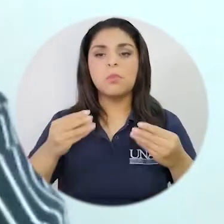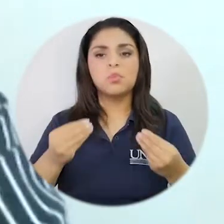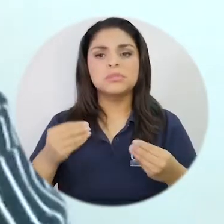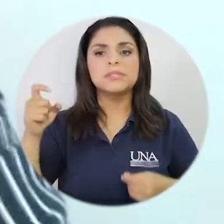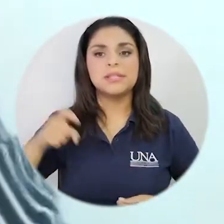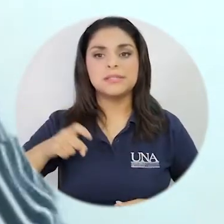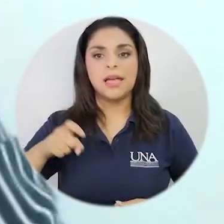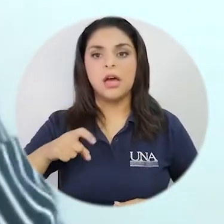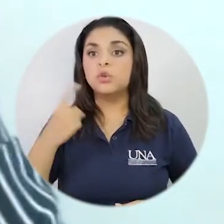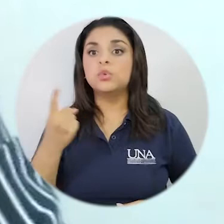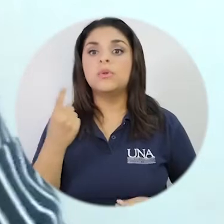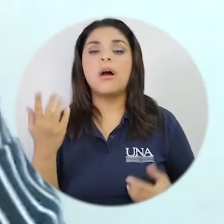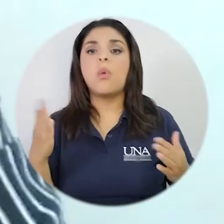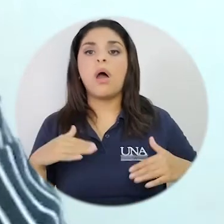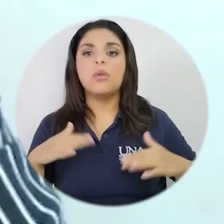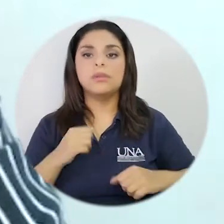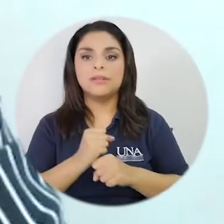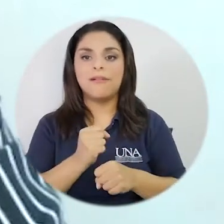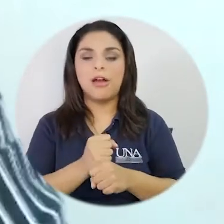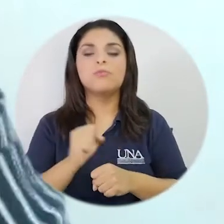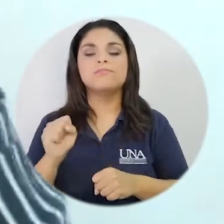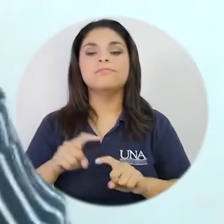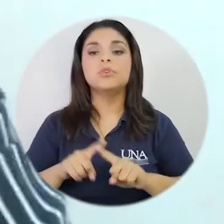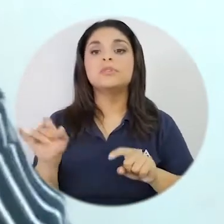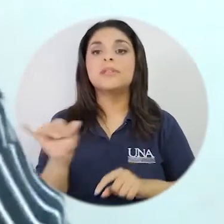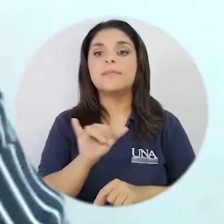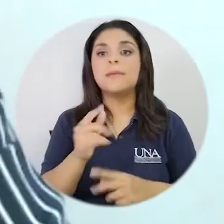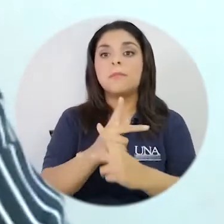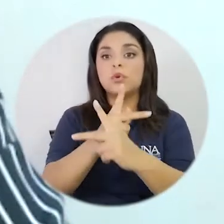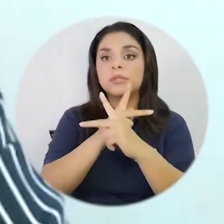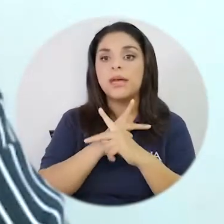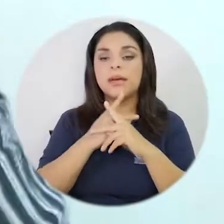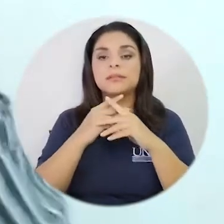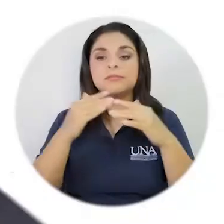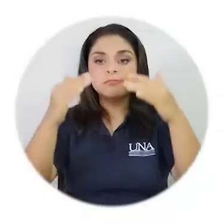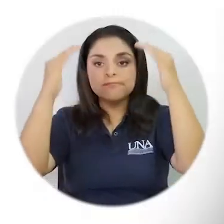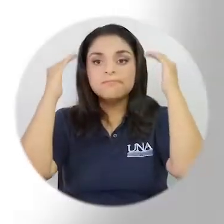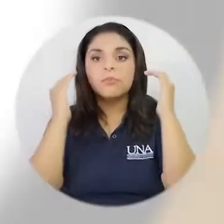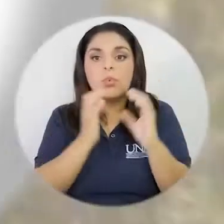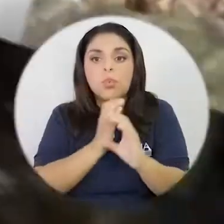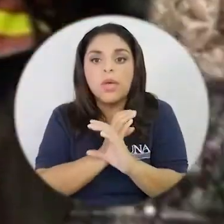solo de un empleo, sino también de protegerse, de resguardar su salud.